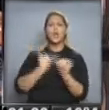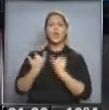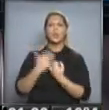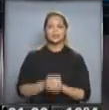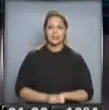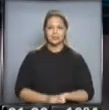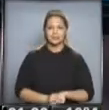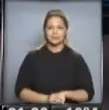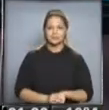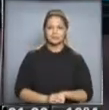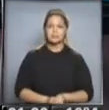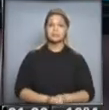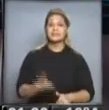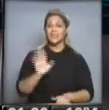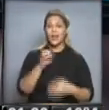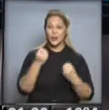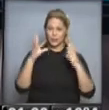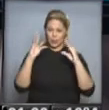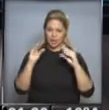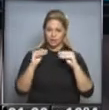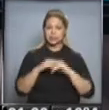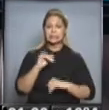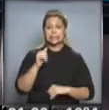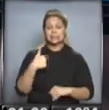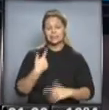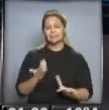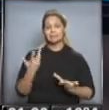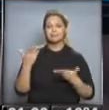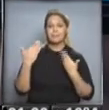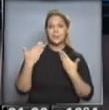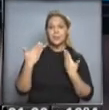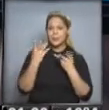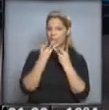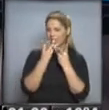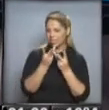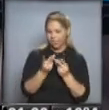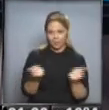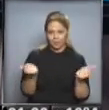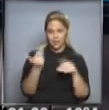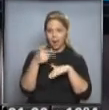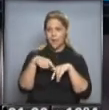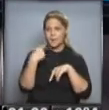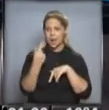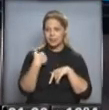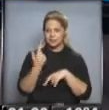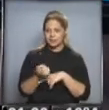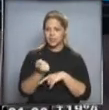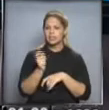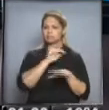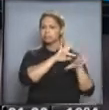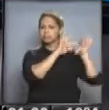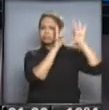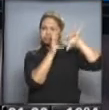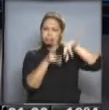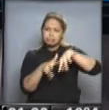ahora. ¿Qué tal? Muy buenas noches. Y sí, la primavera llegará ya a su fin porque a partir de mañana ingresa esta